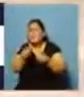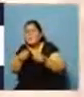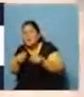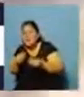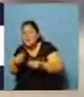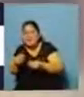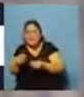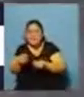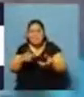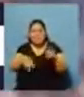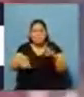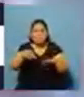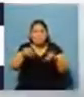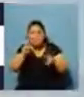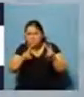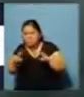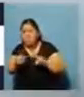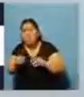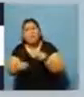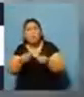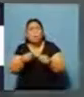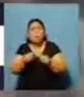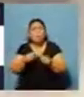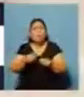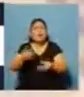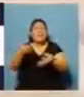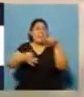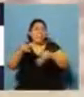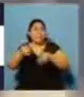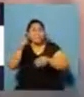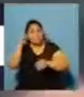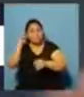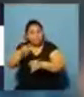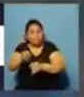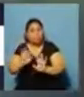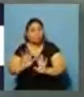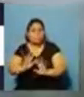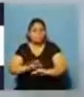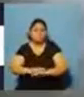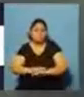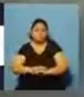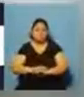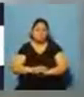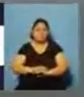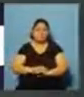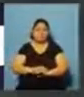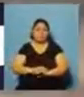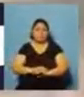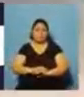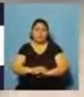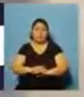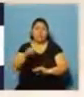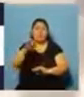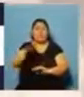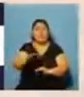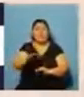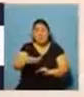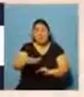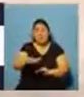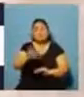bueno, poner todo a disposición de la justicia para que tomen las medidas legales correspondientes. ¿Resultaron algunas personas? Como dije, el menor de edad que habría resultado